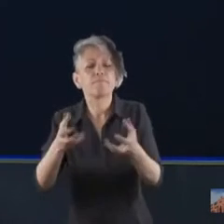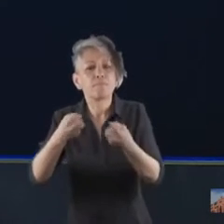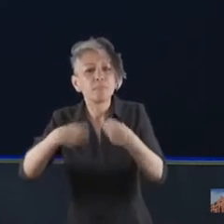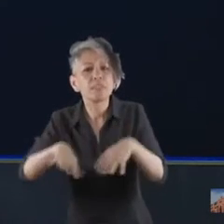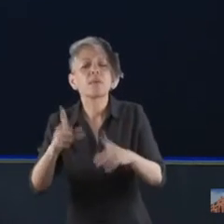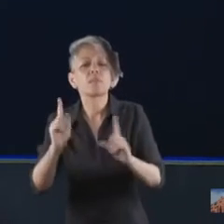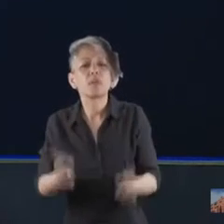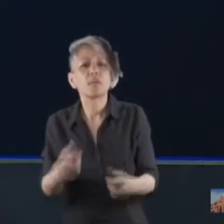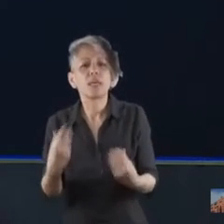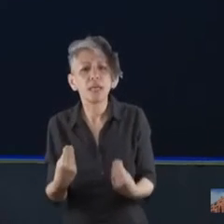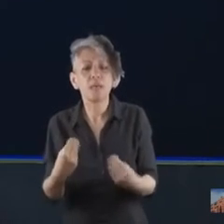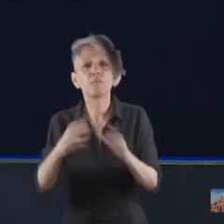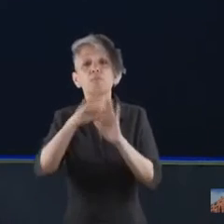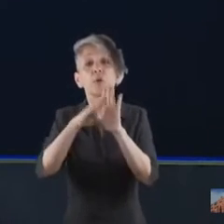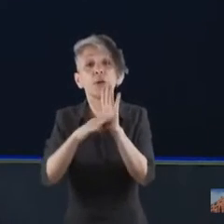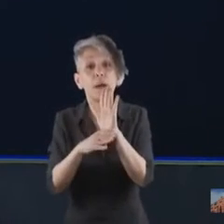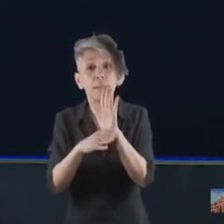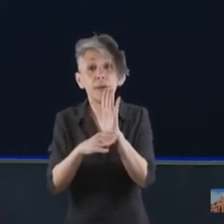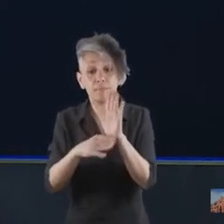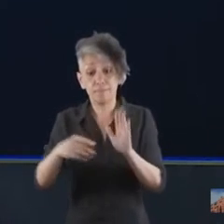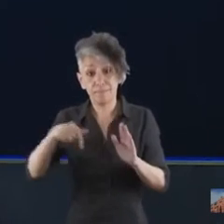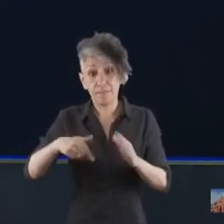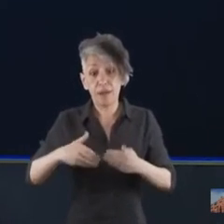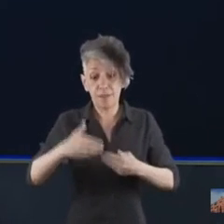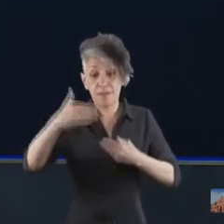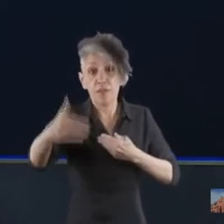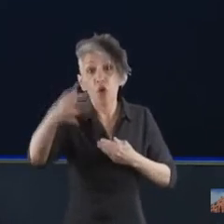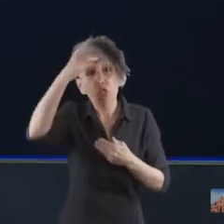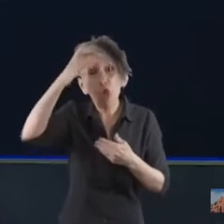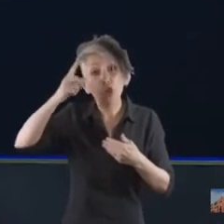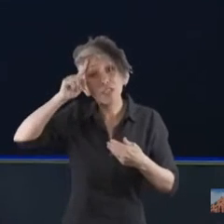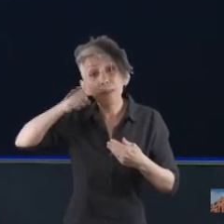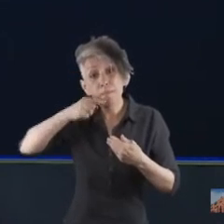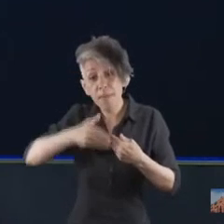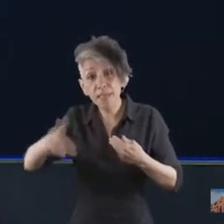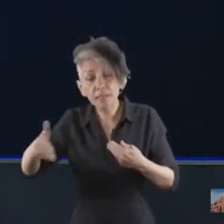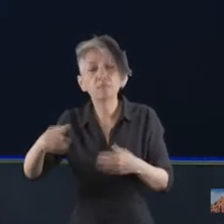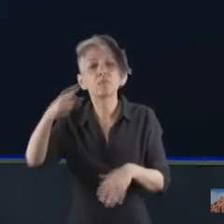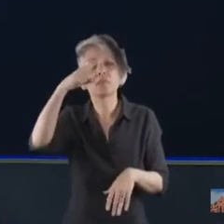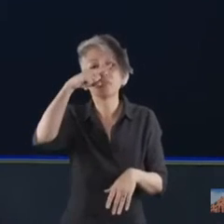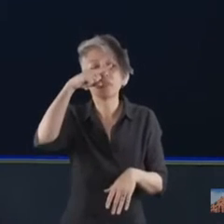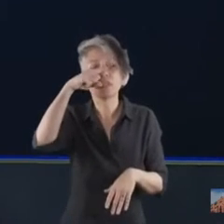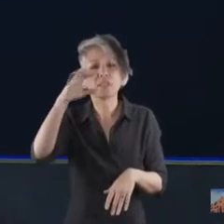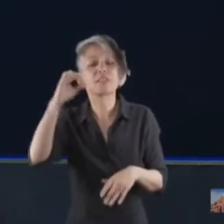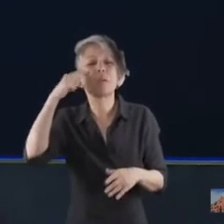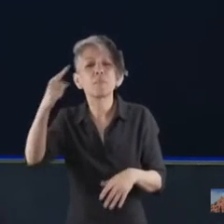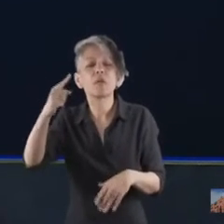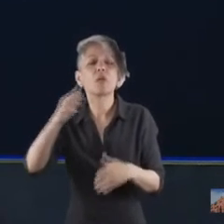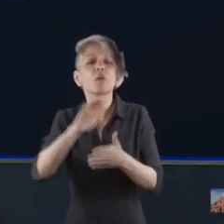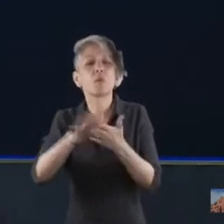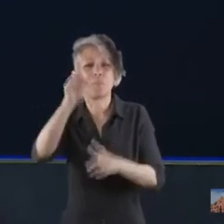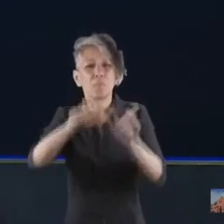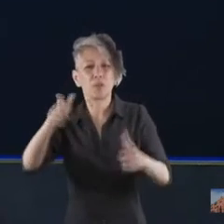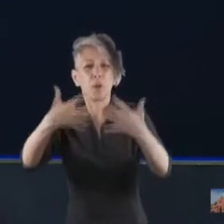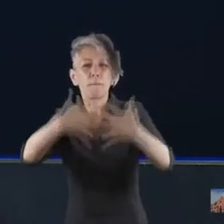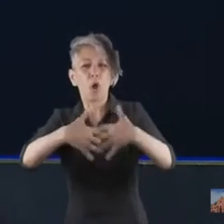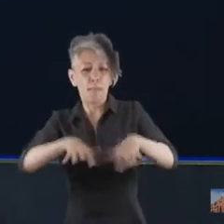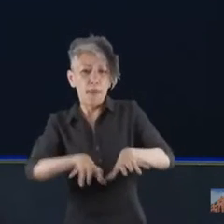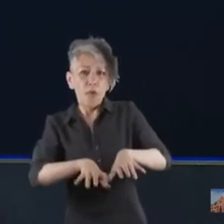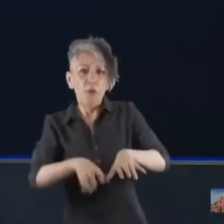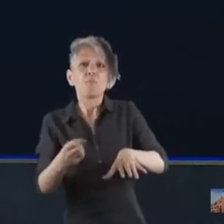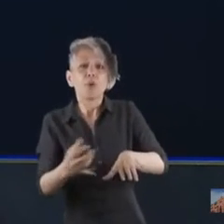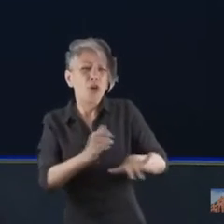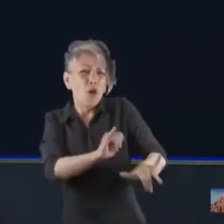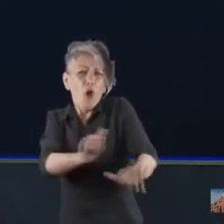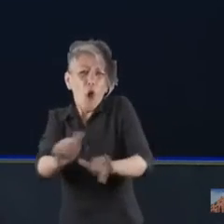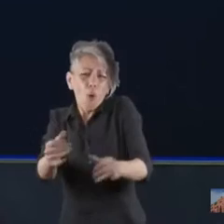en los próximos 12 meses 70.000 nuevos programadores porque en el talento de nuestros jóvenes hay